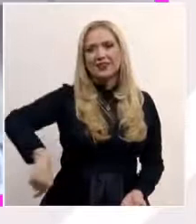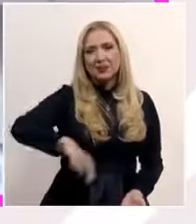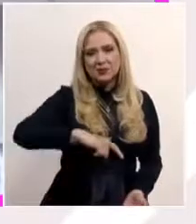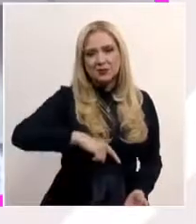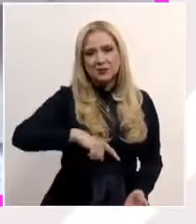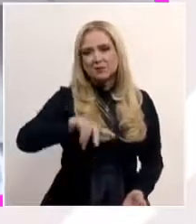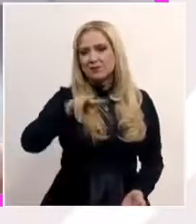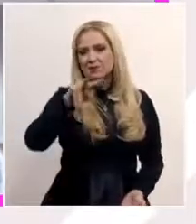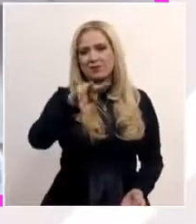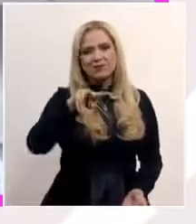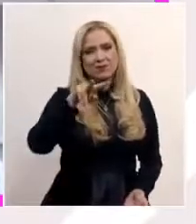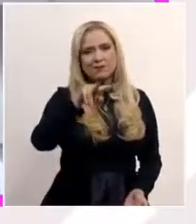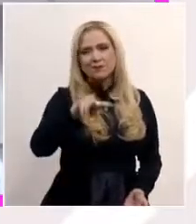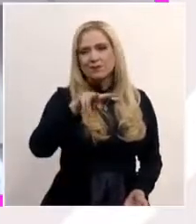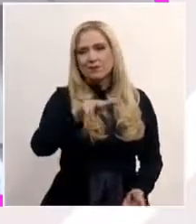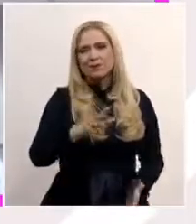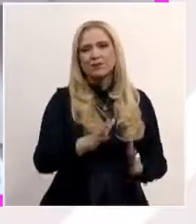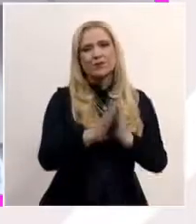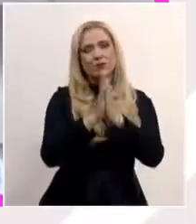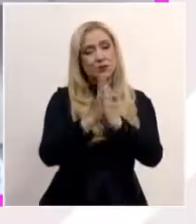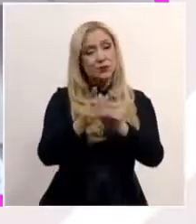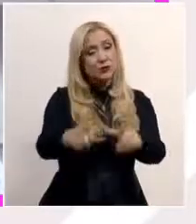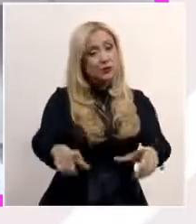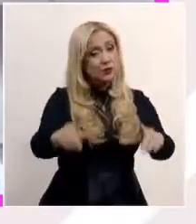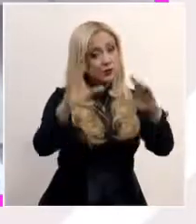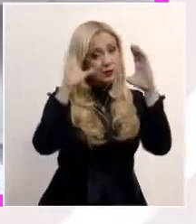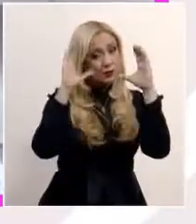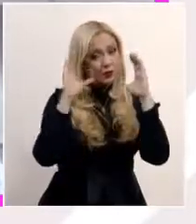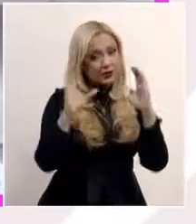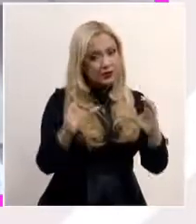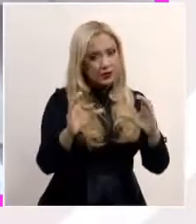Que está ocurriendo esto, por favor ten cuidado porque